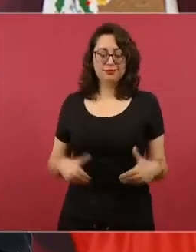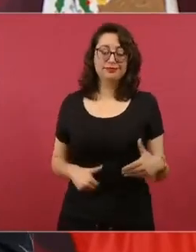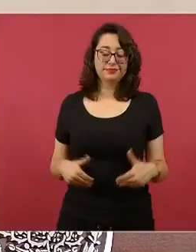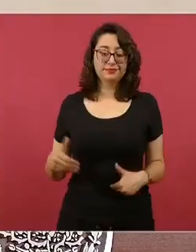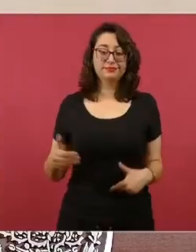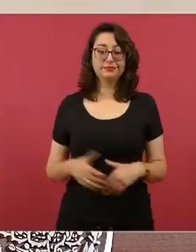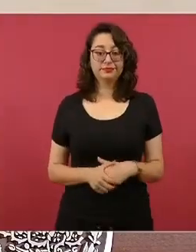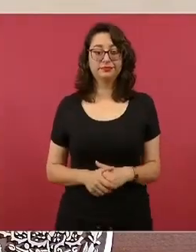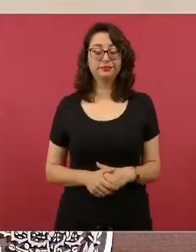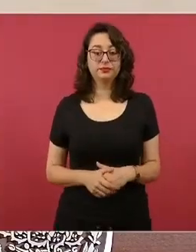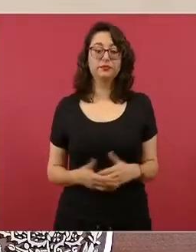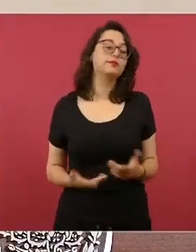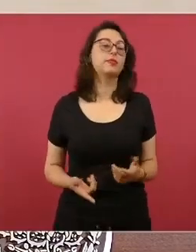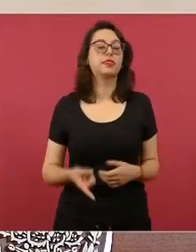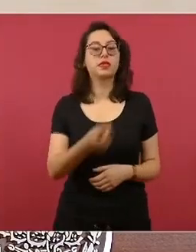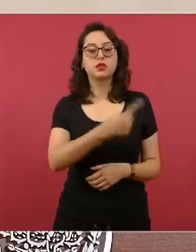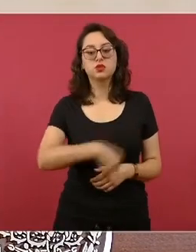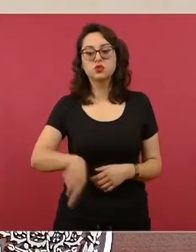operaciones en bolsa